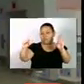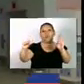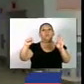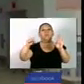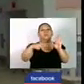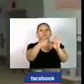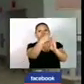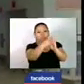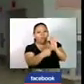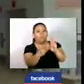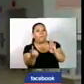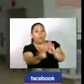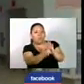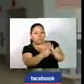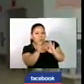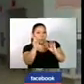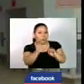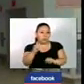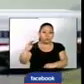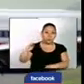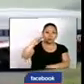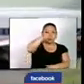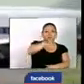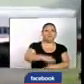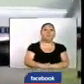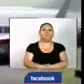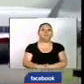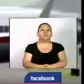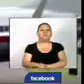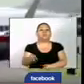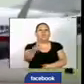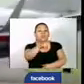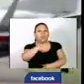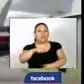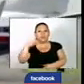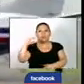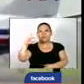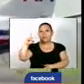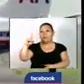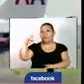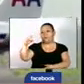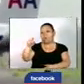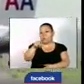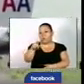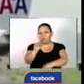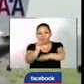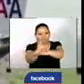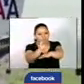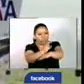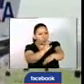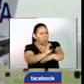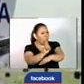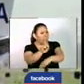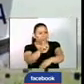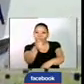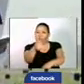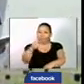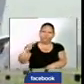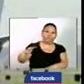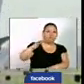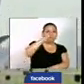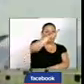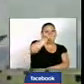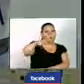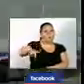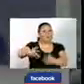el número de viajeros que transitaron por los aeropuertos del país a pesar de que los CDC todavía no recomiendan viajar una postura que no complace a la